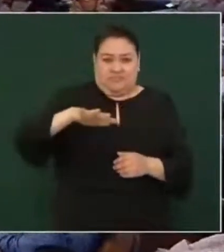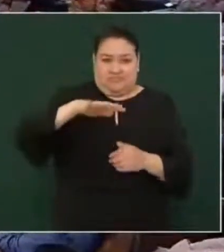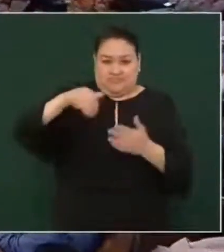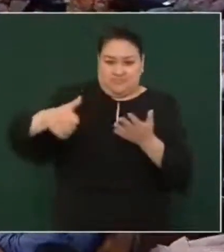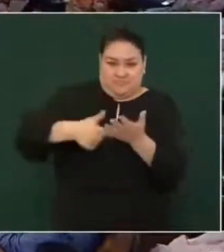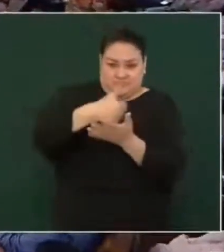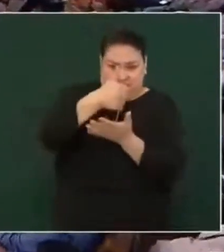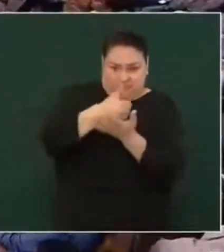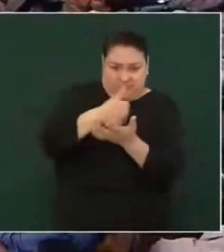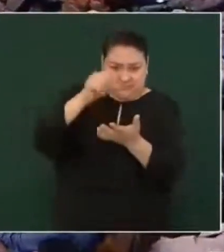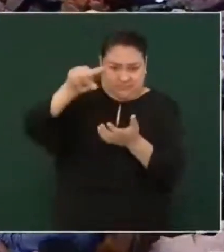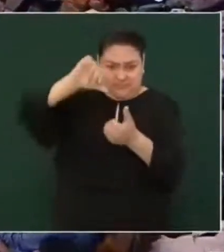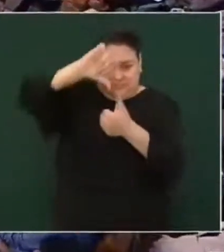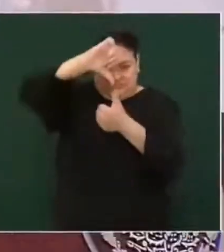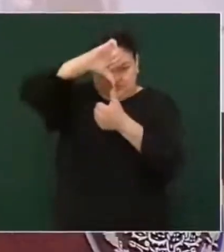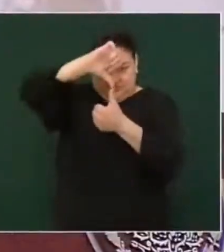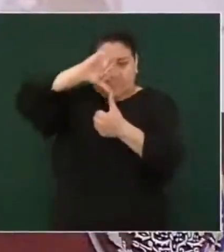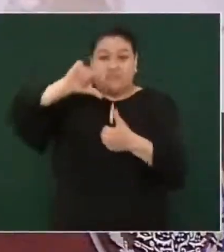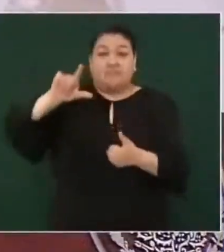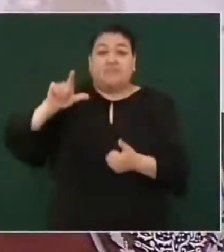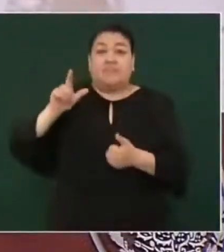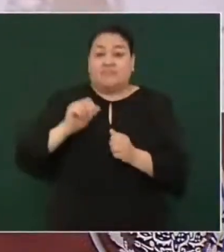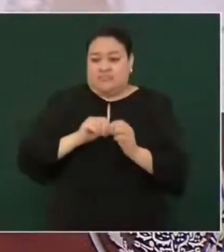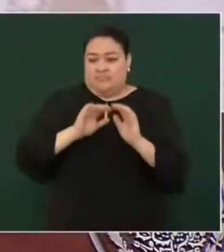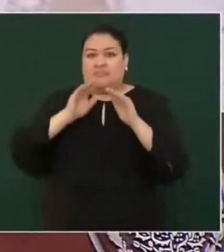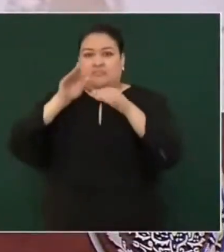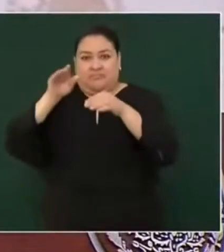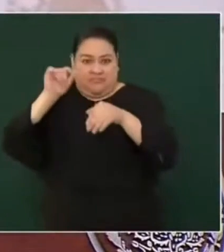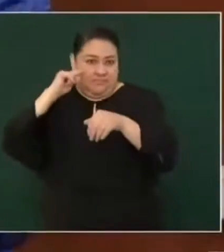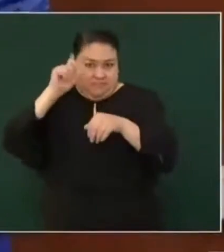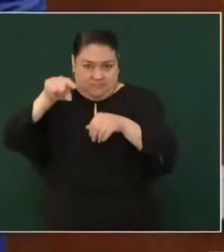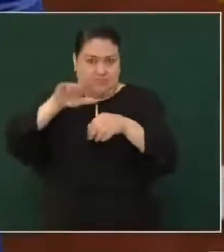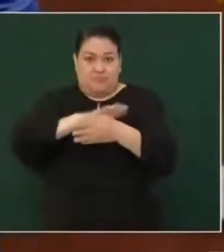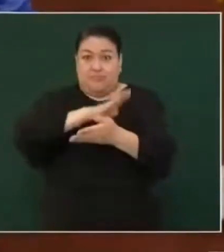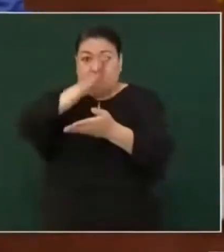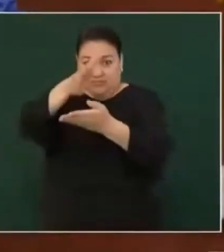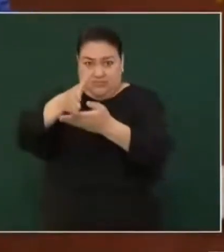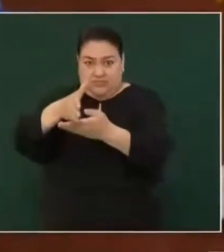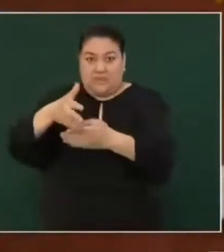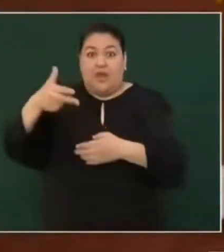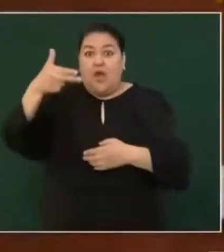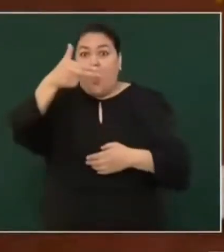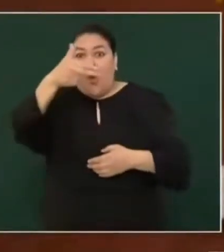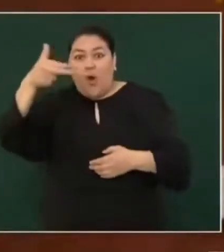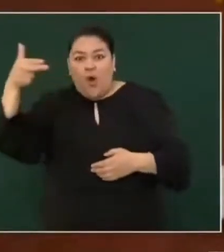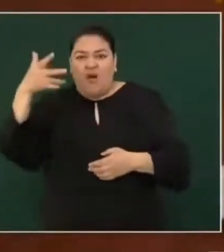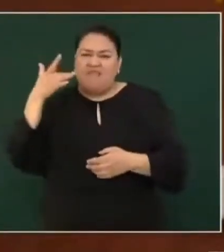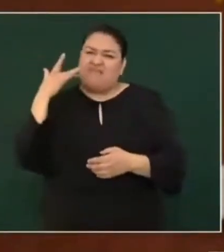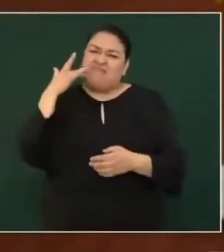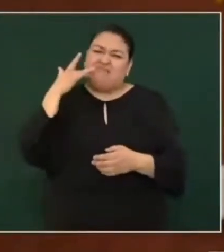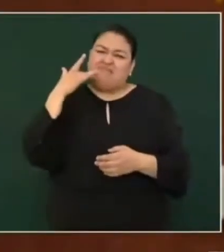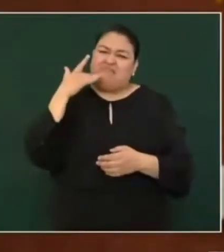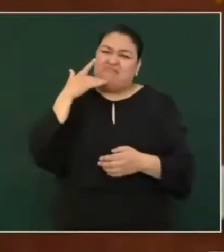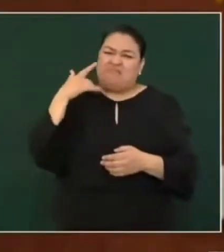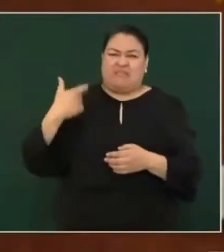de Centroamérica y se hospedan en los hoteles los integrantes de estas asociaciones de